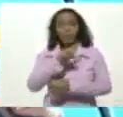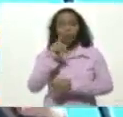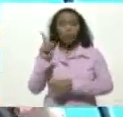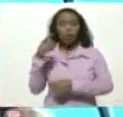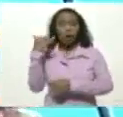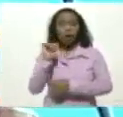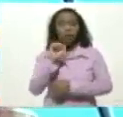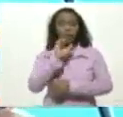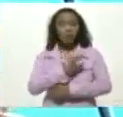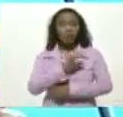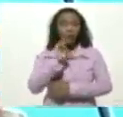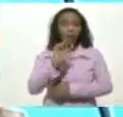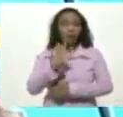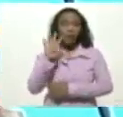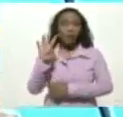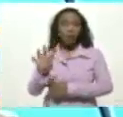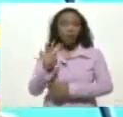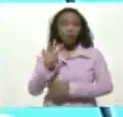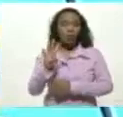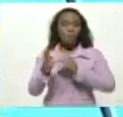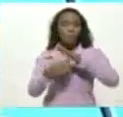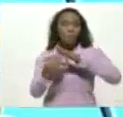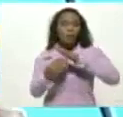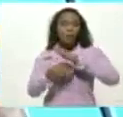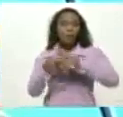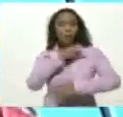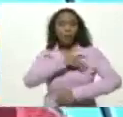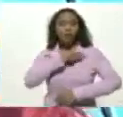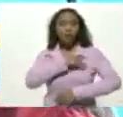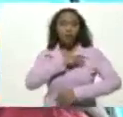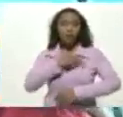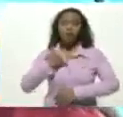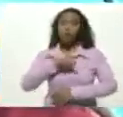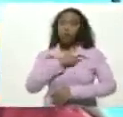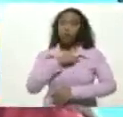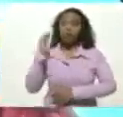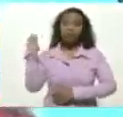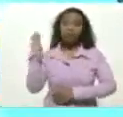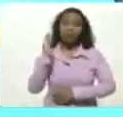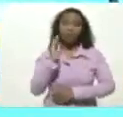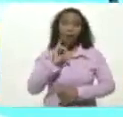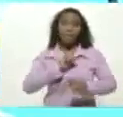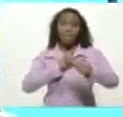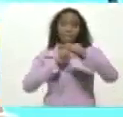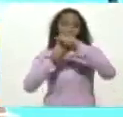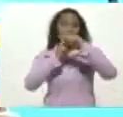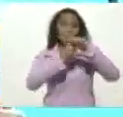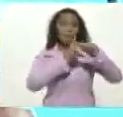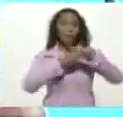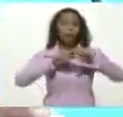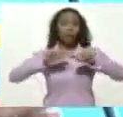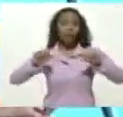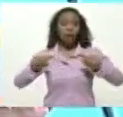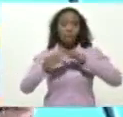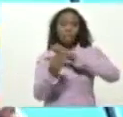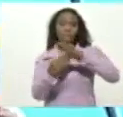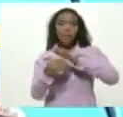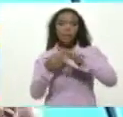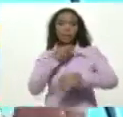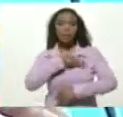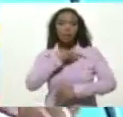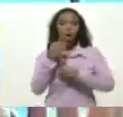tenemos 344 bases de emisiones y nosotros hemos venido identificando los territorios de bases de emisiones